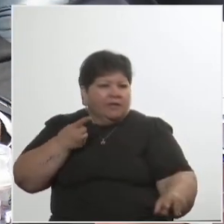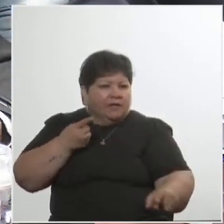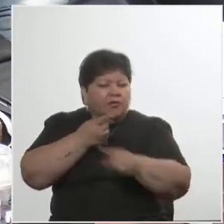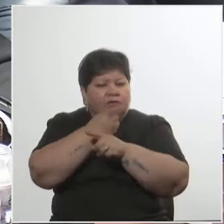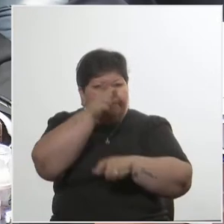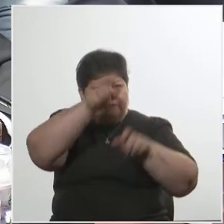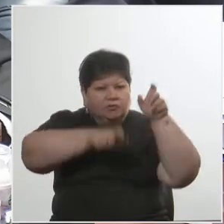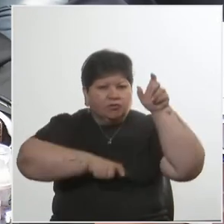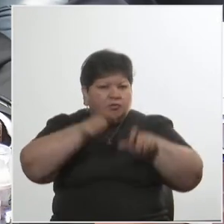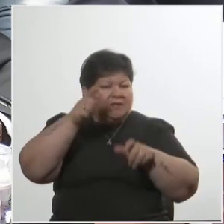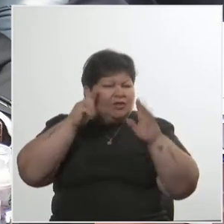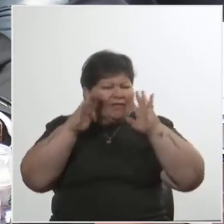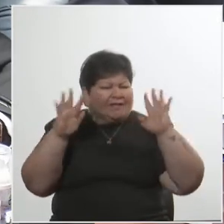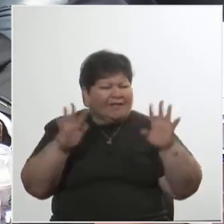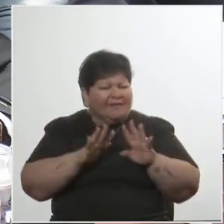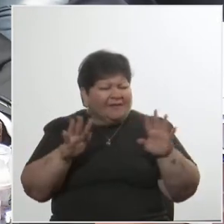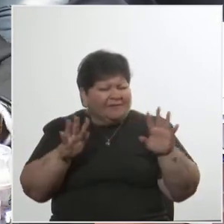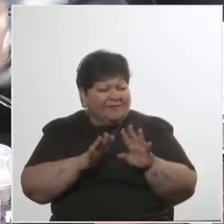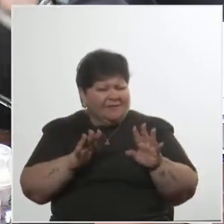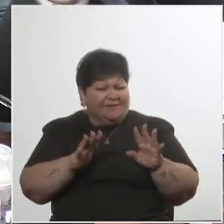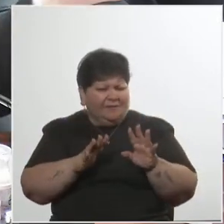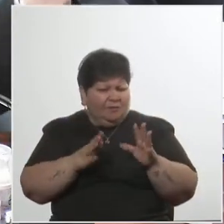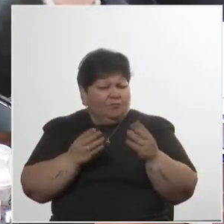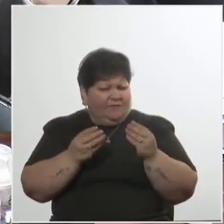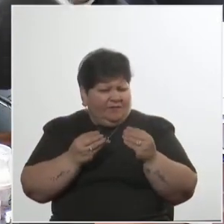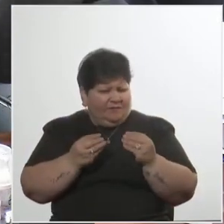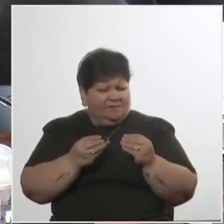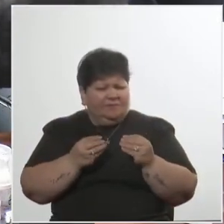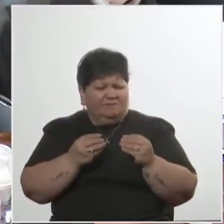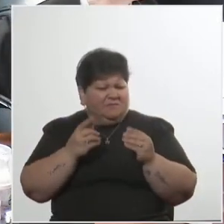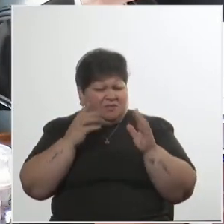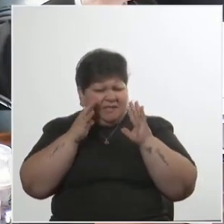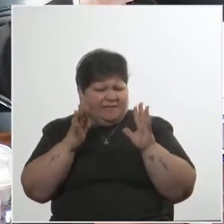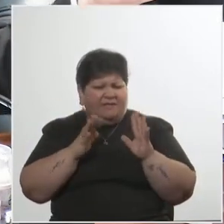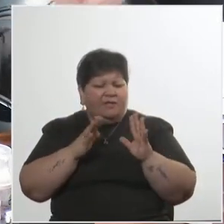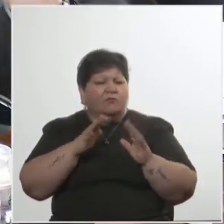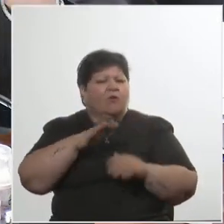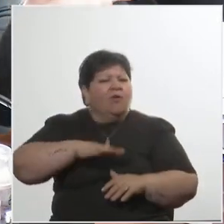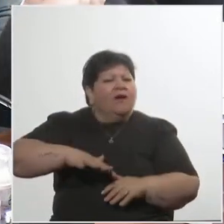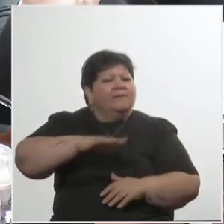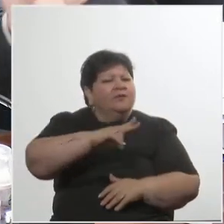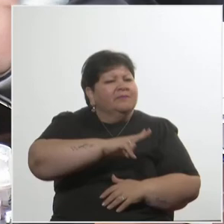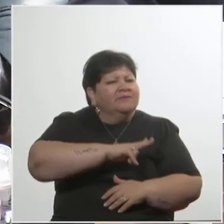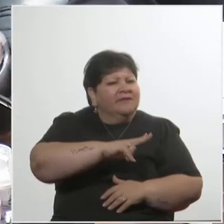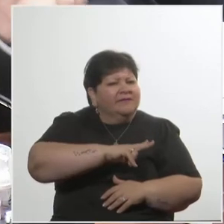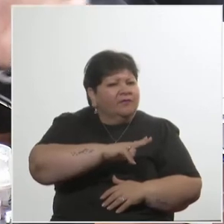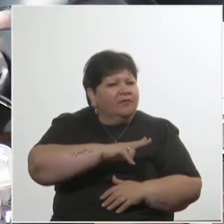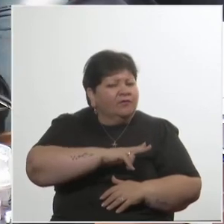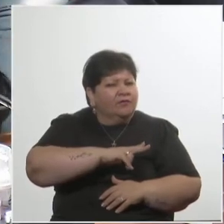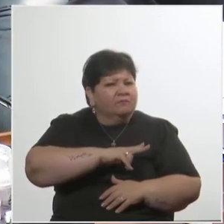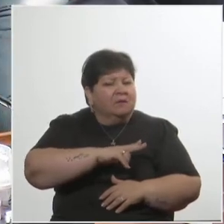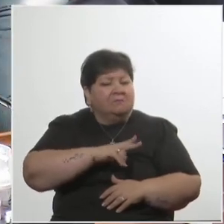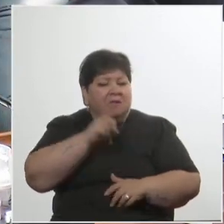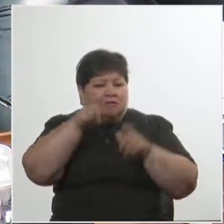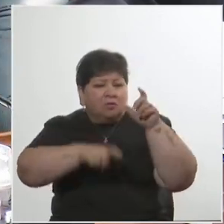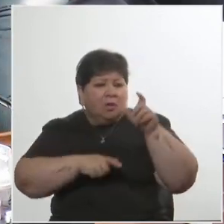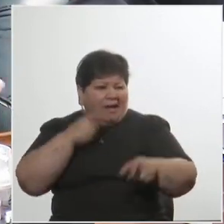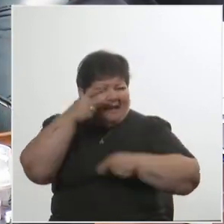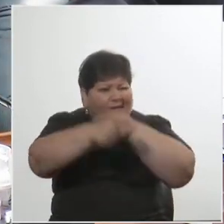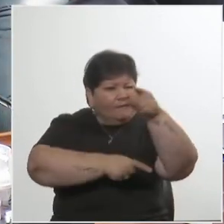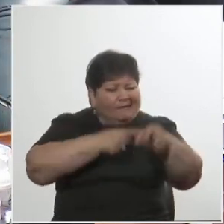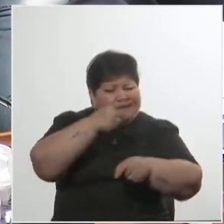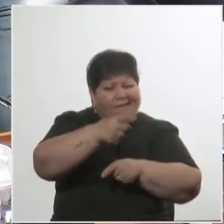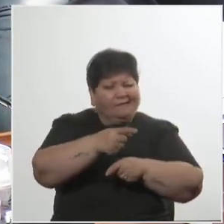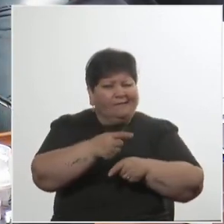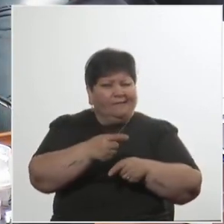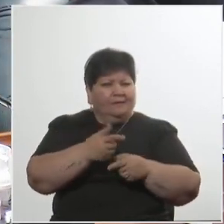que muchas veces no tienen nada que ver es decir estamos hablando de ámbitos privados de personas que agreden a otras que la atacan